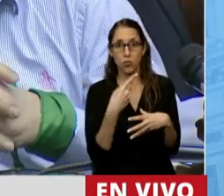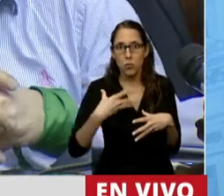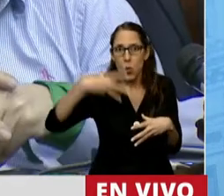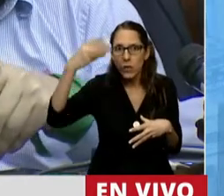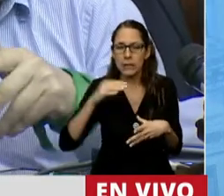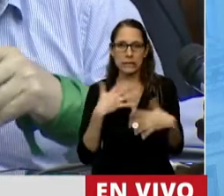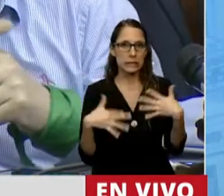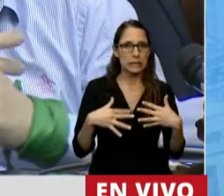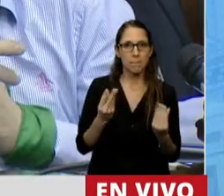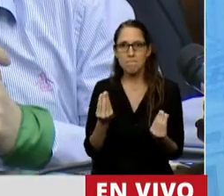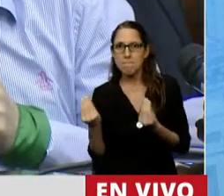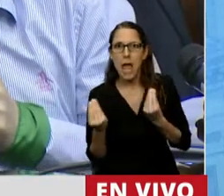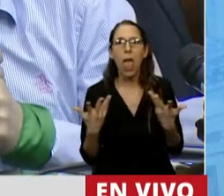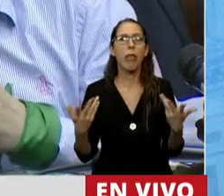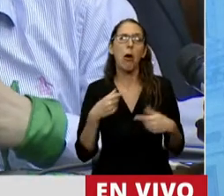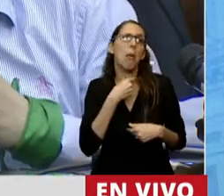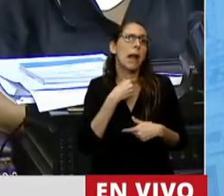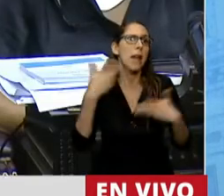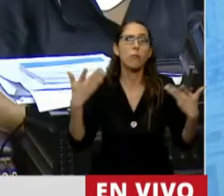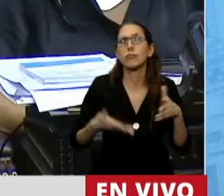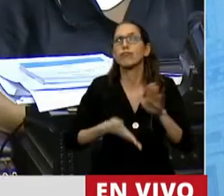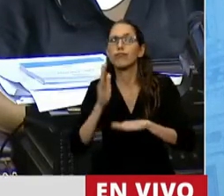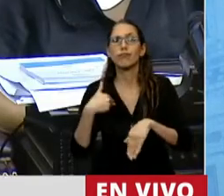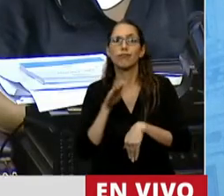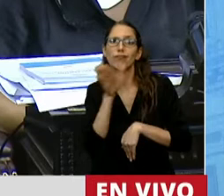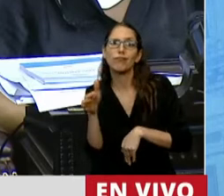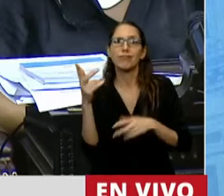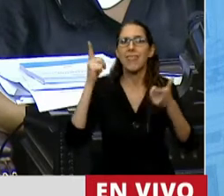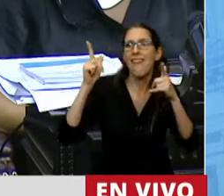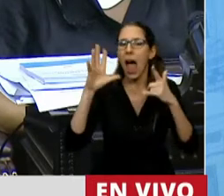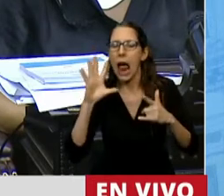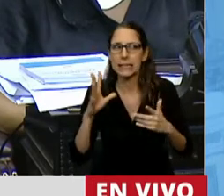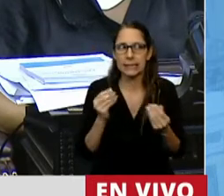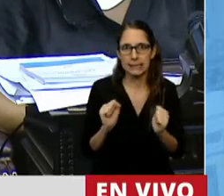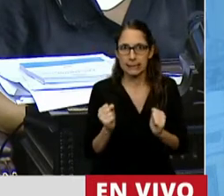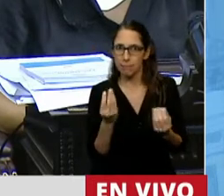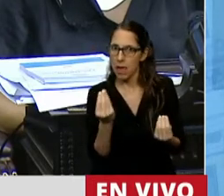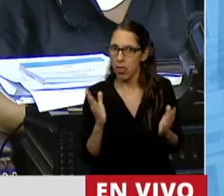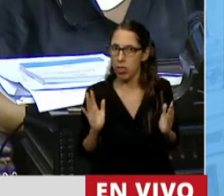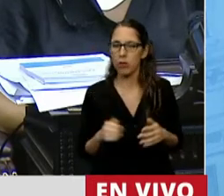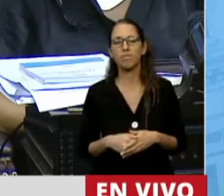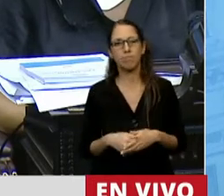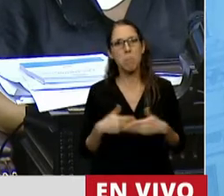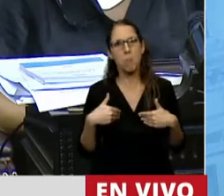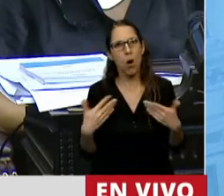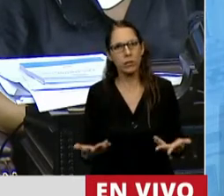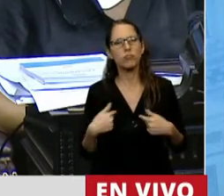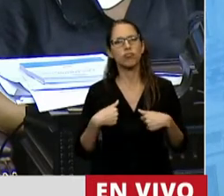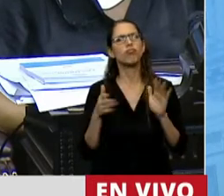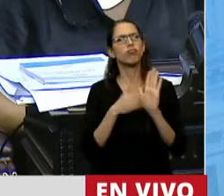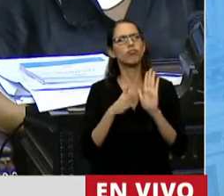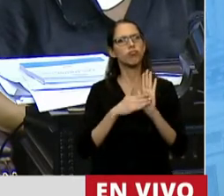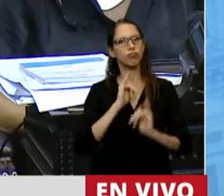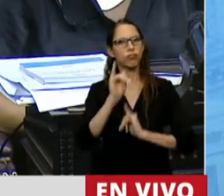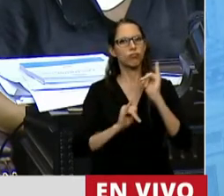solo hecho de ir a divertirnos a un lugar. Y en ese sentido, mi argumentación,